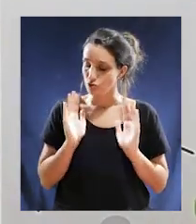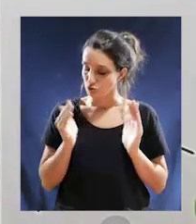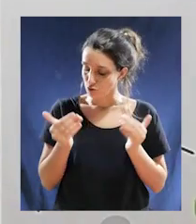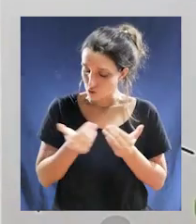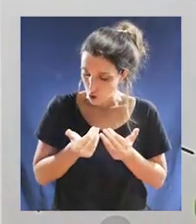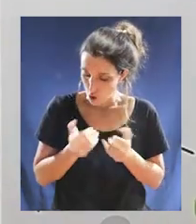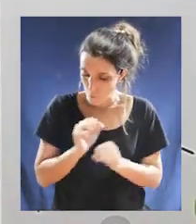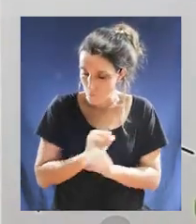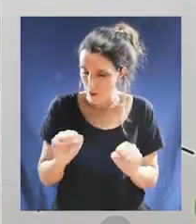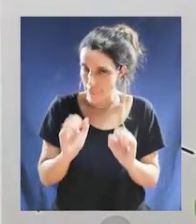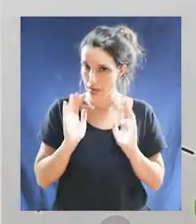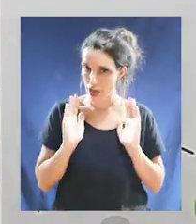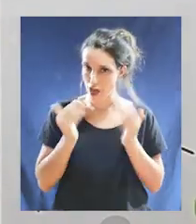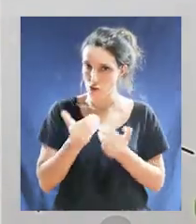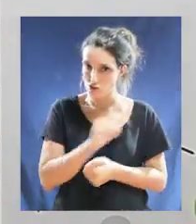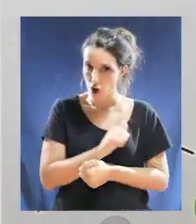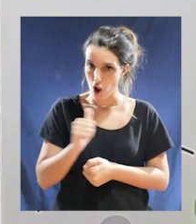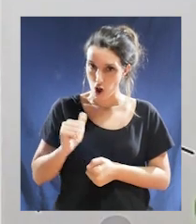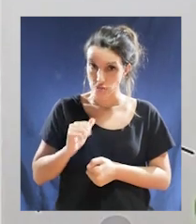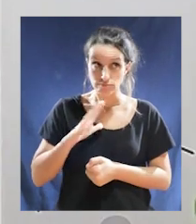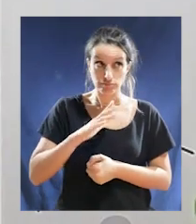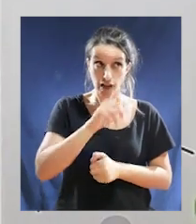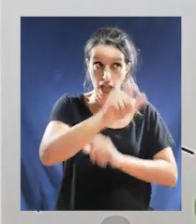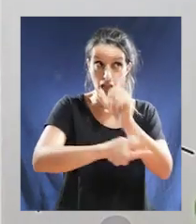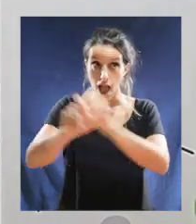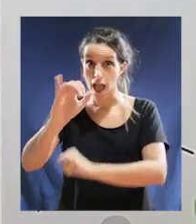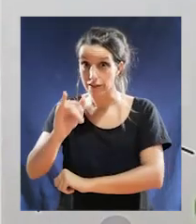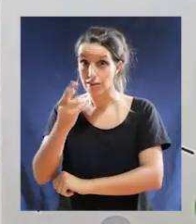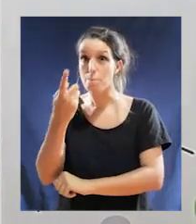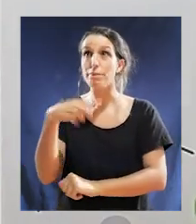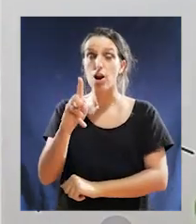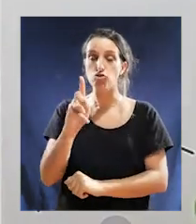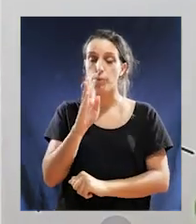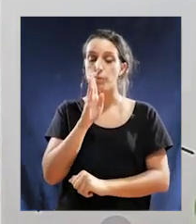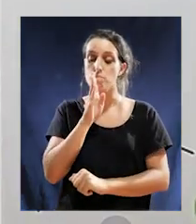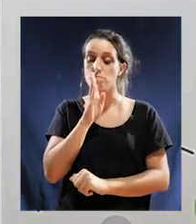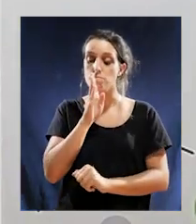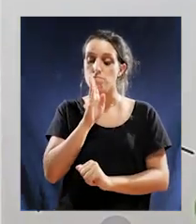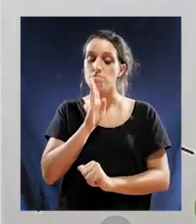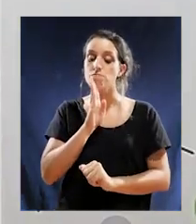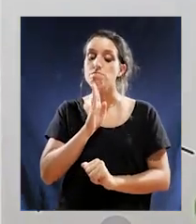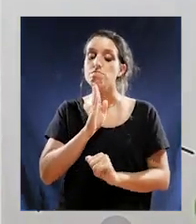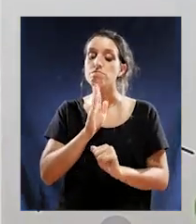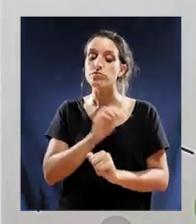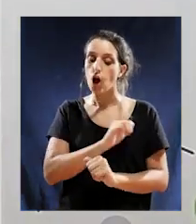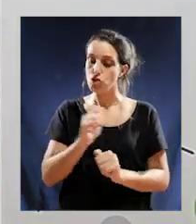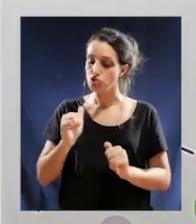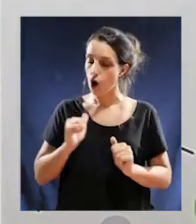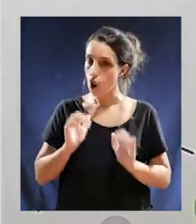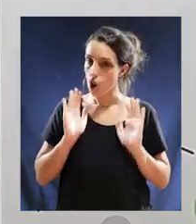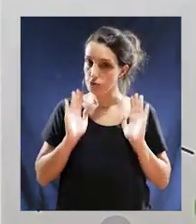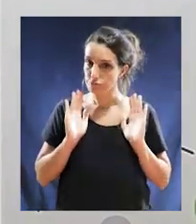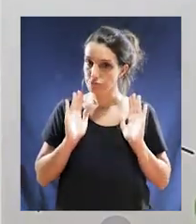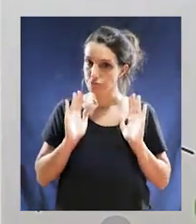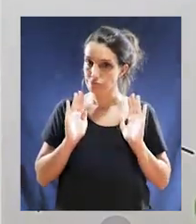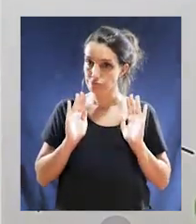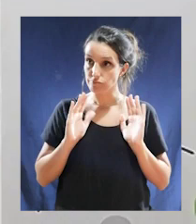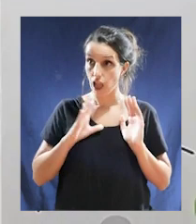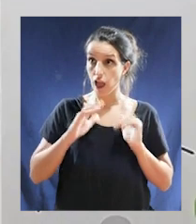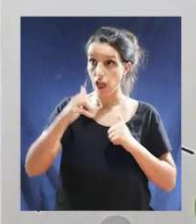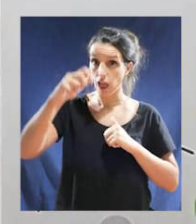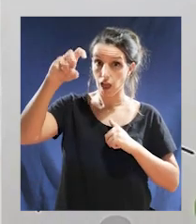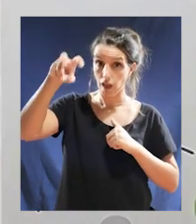poder estar solos en presencia como un gesto humano superior si ustedes quieren esa posibilidad de estar con el otro